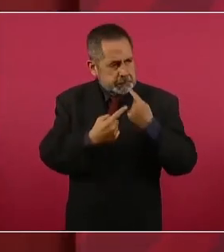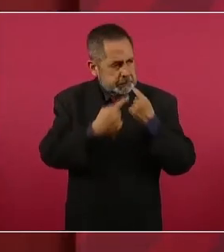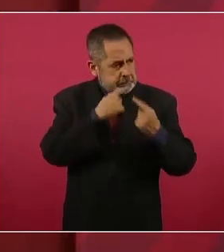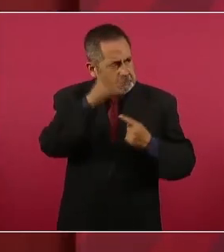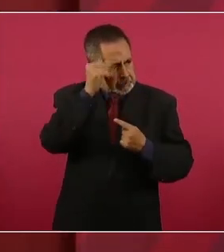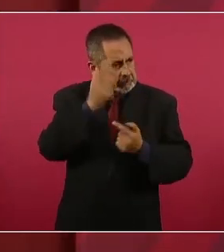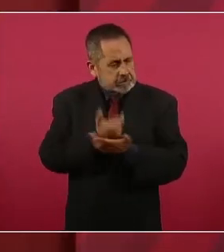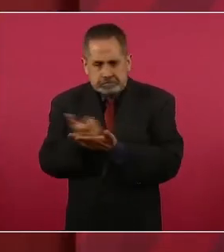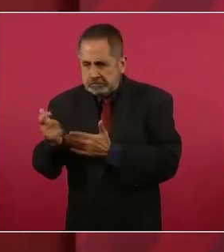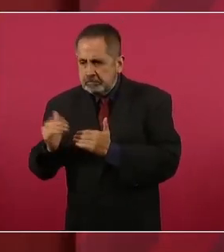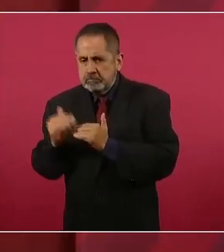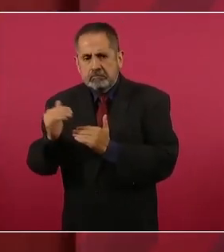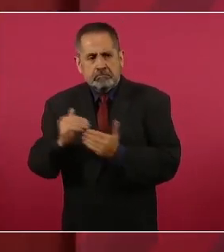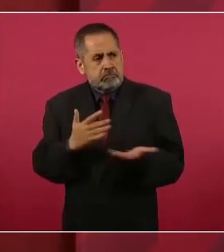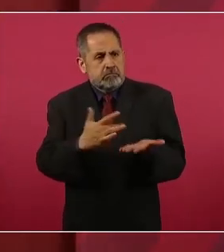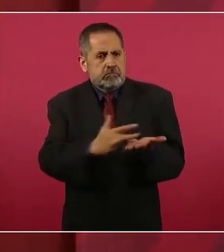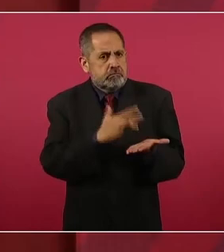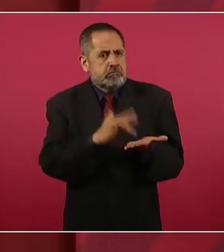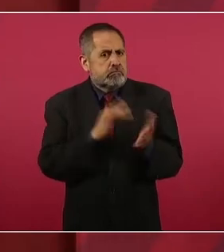Con los empresarios